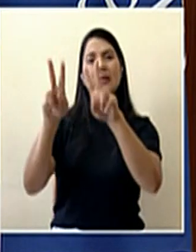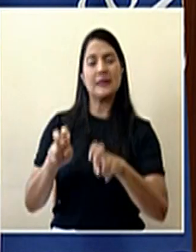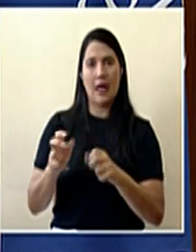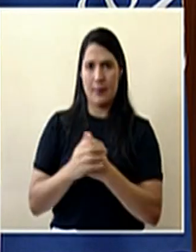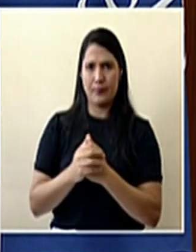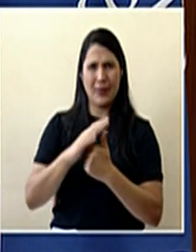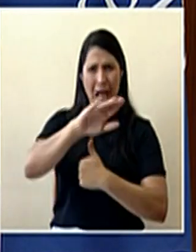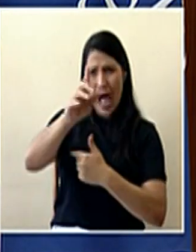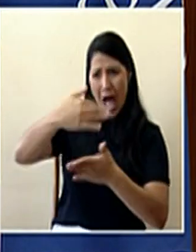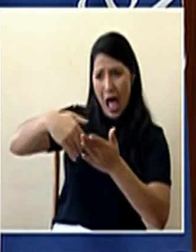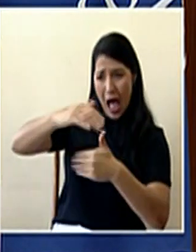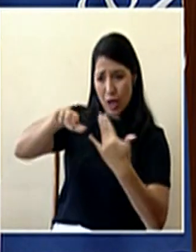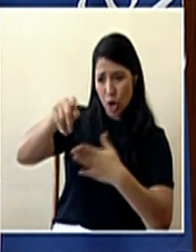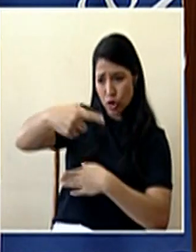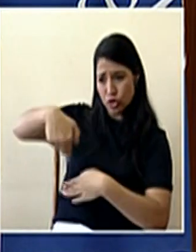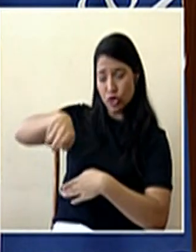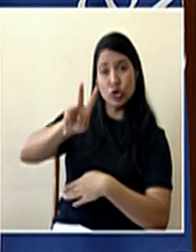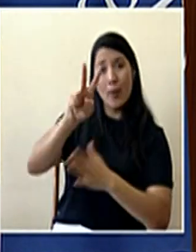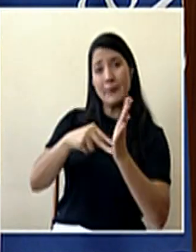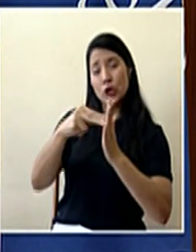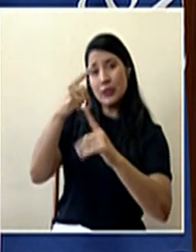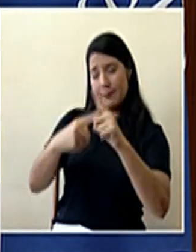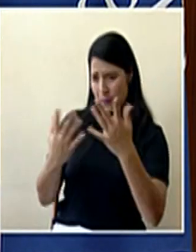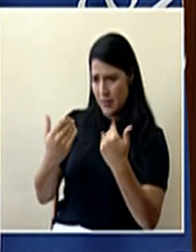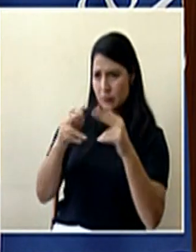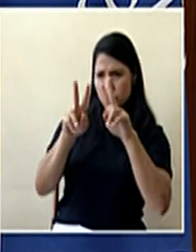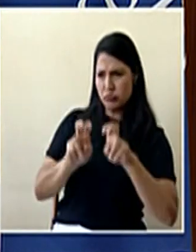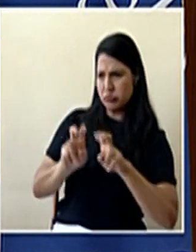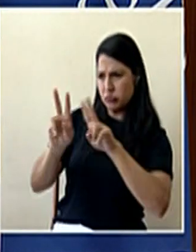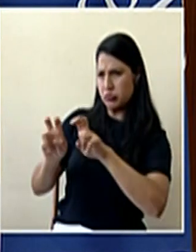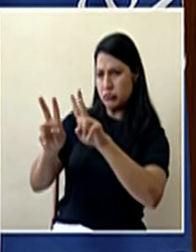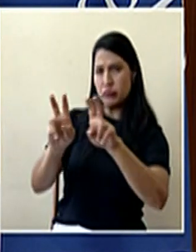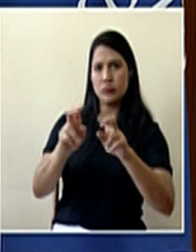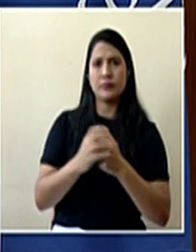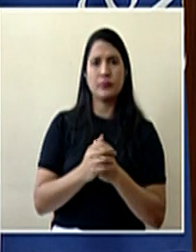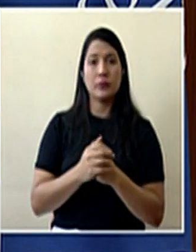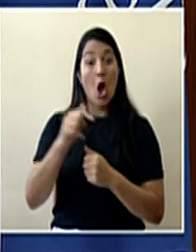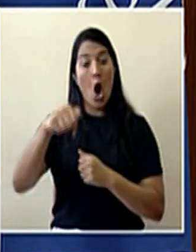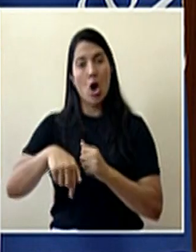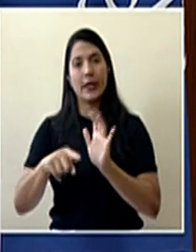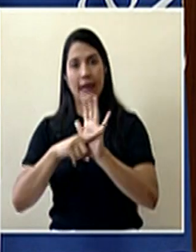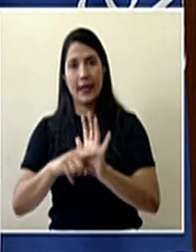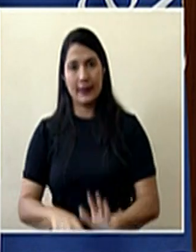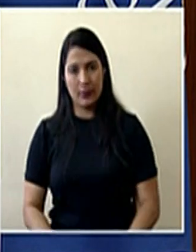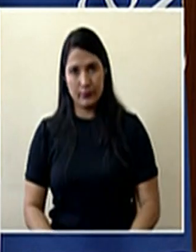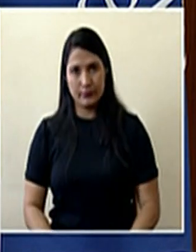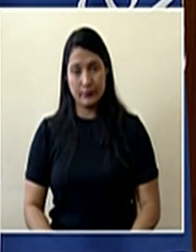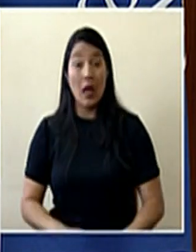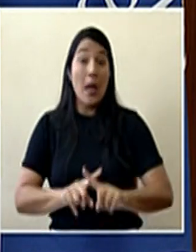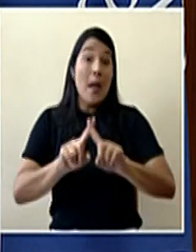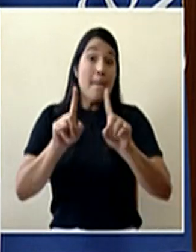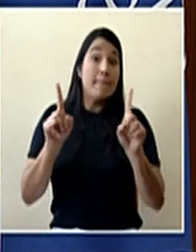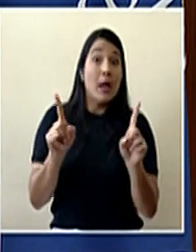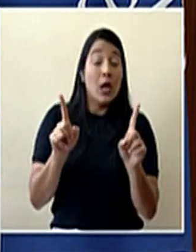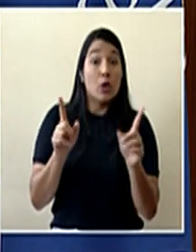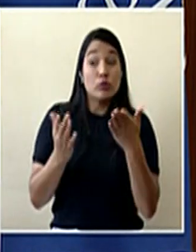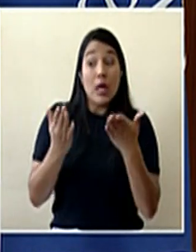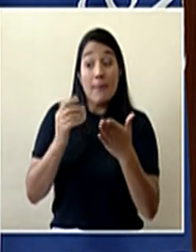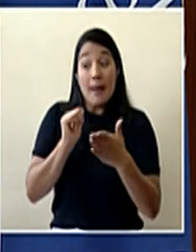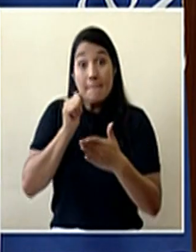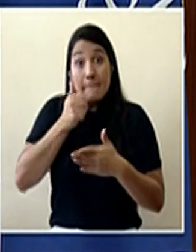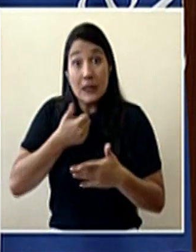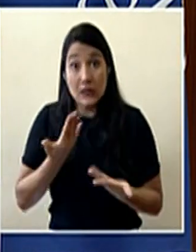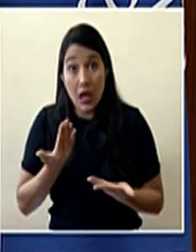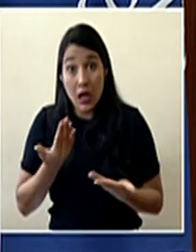todas esas personas la prueba por COVID-19. Y resulta que hoy salió negativo, pero un pequeño porcentaje de esas, mañana habría